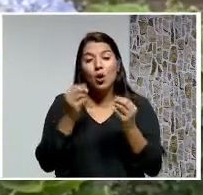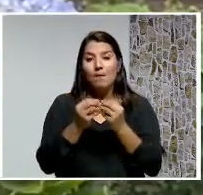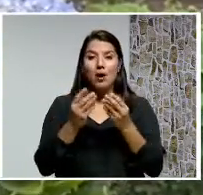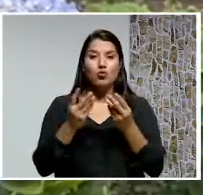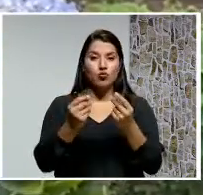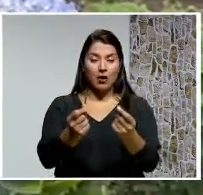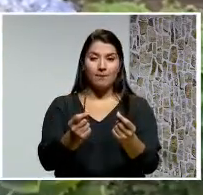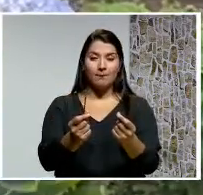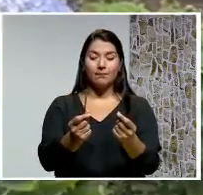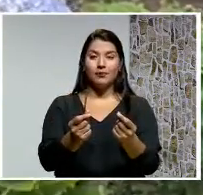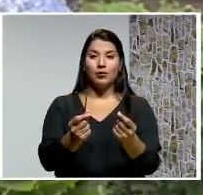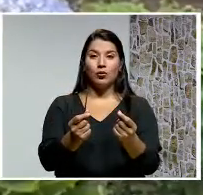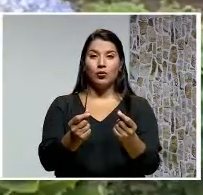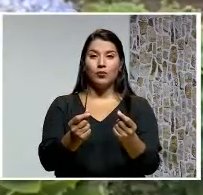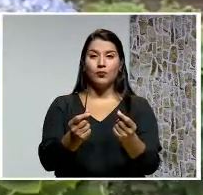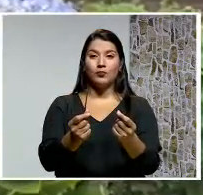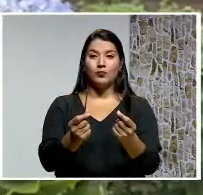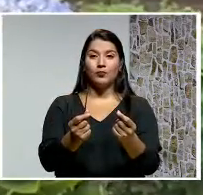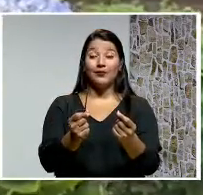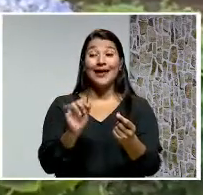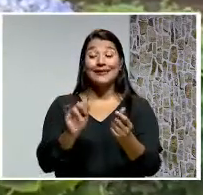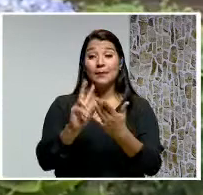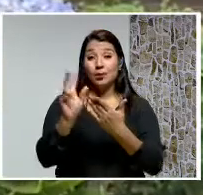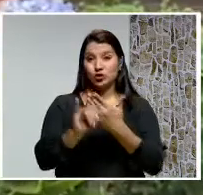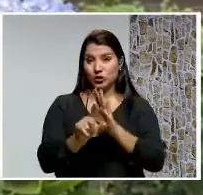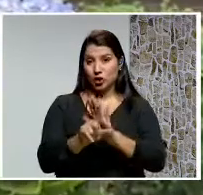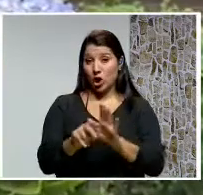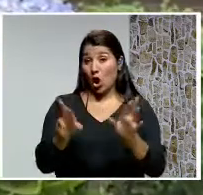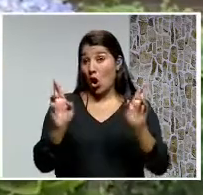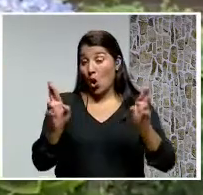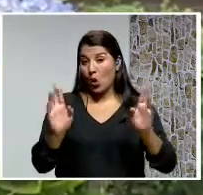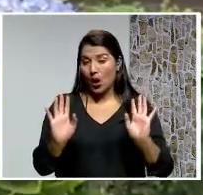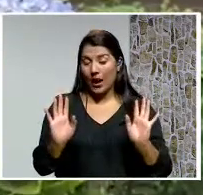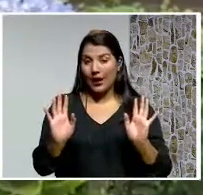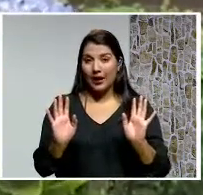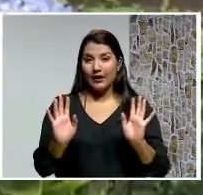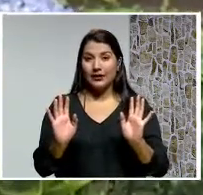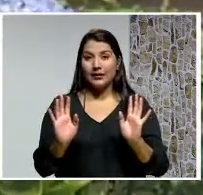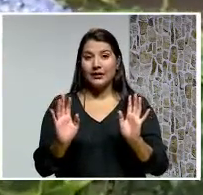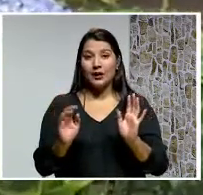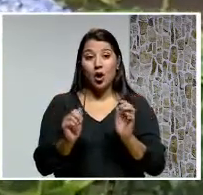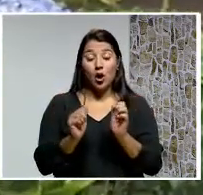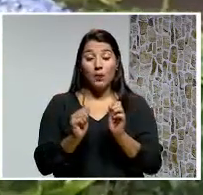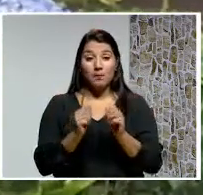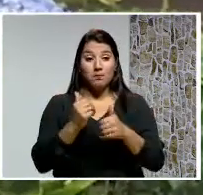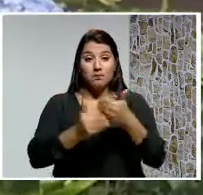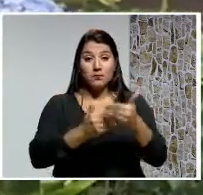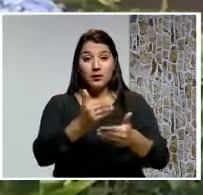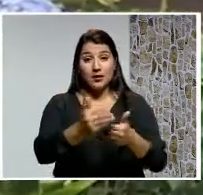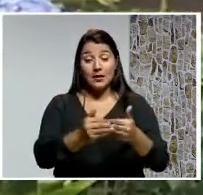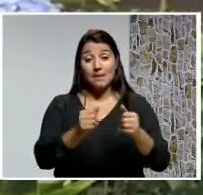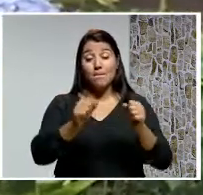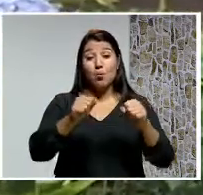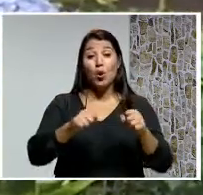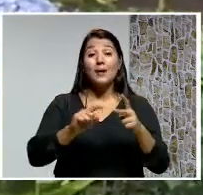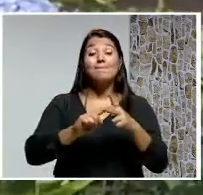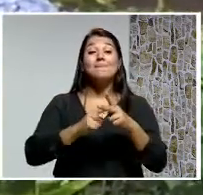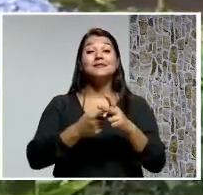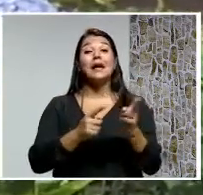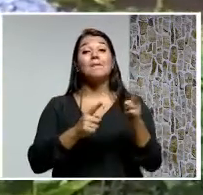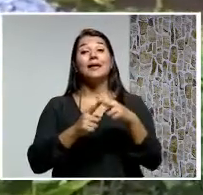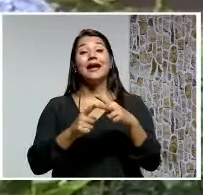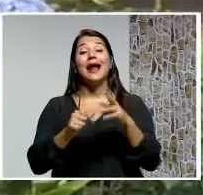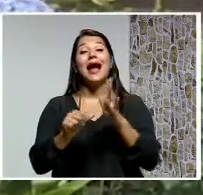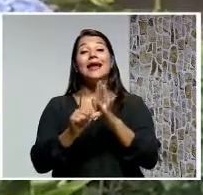podamos tramitar este proyecto de ley, ojalá con dispensa de trámites, y que entre en vigencia el artículo 11, que